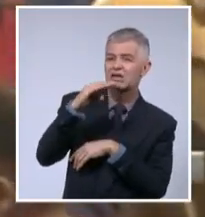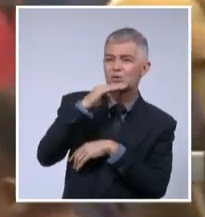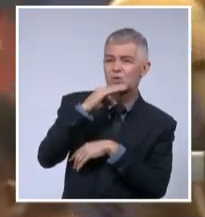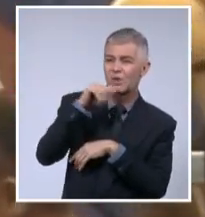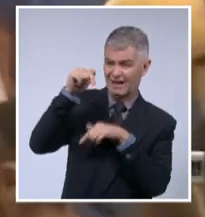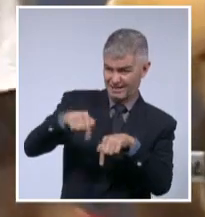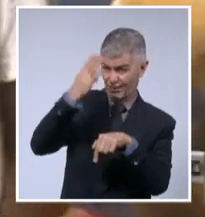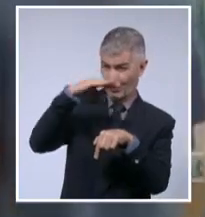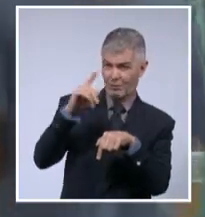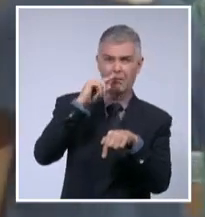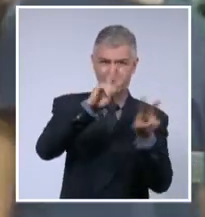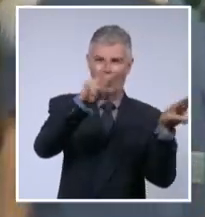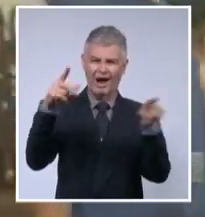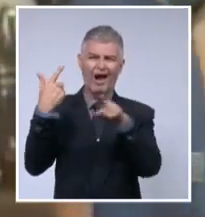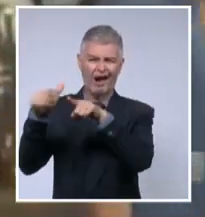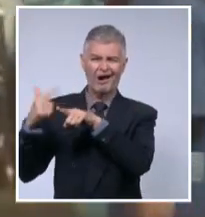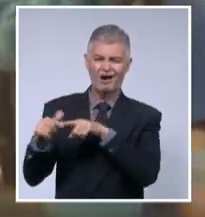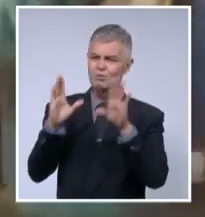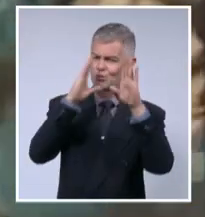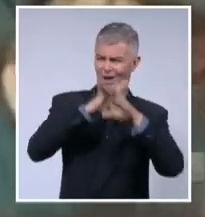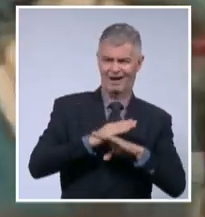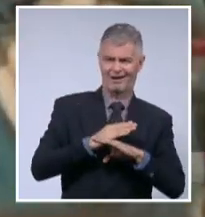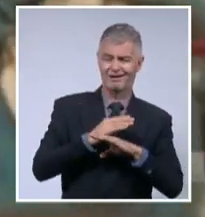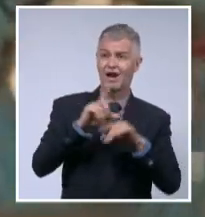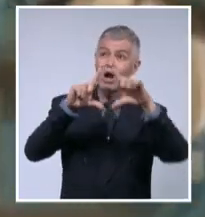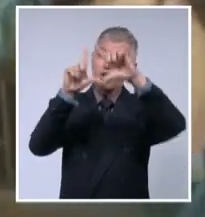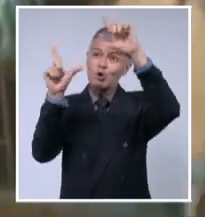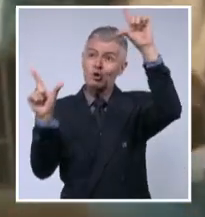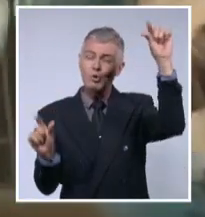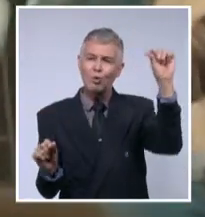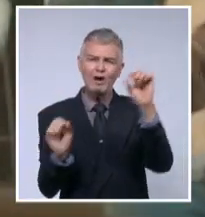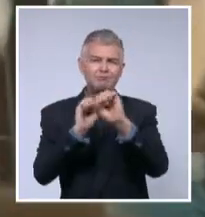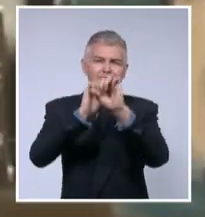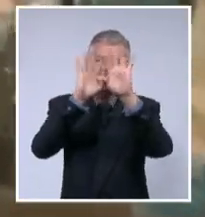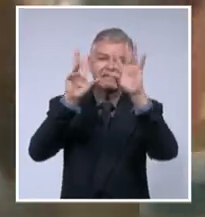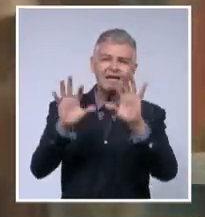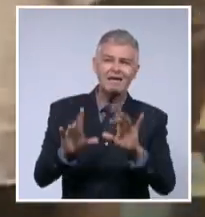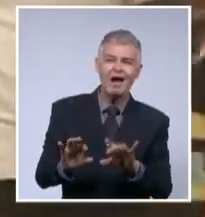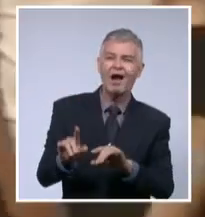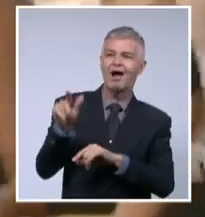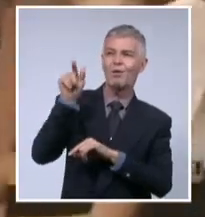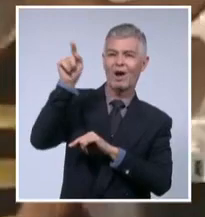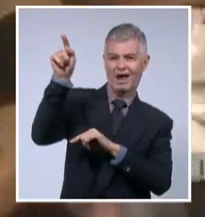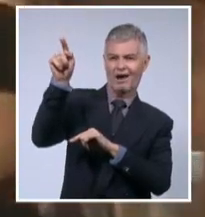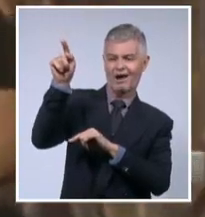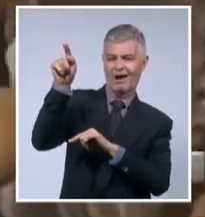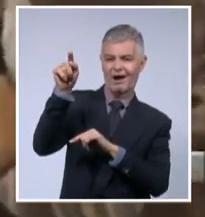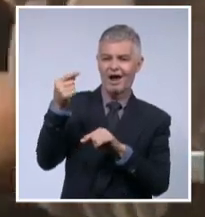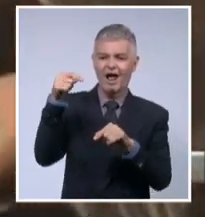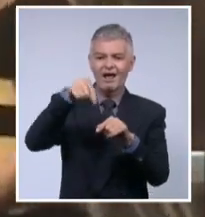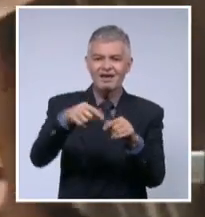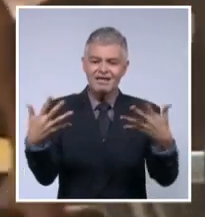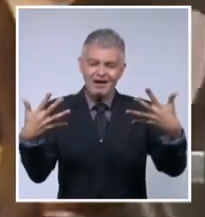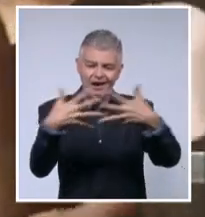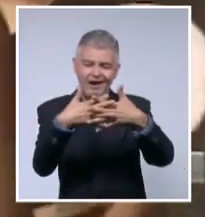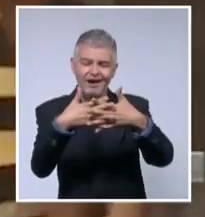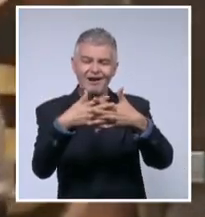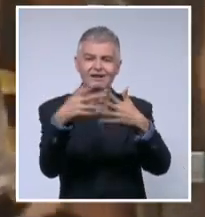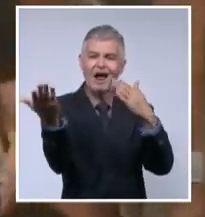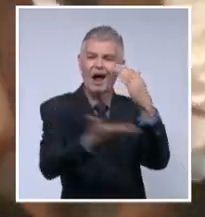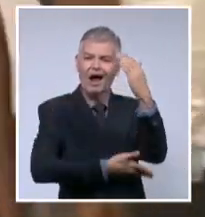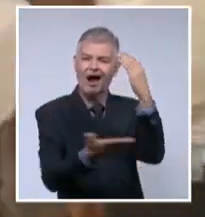cielo. Una luna tan brillante como aquella que se filtra en la dulzura de la caña. Un